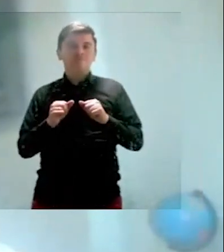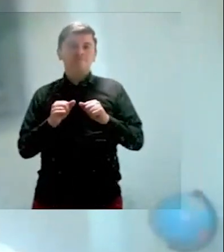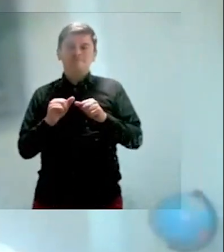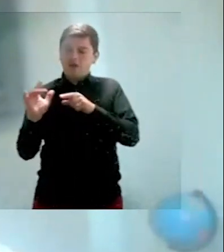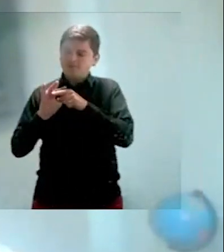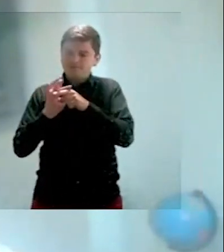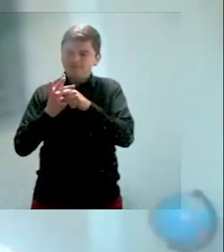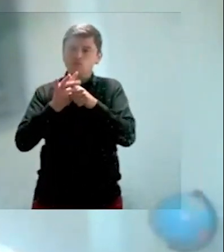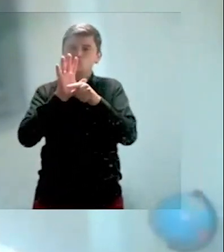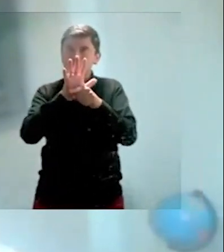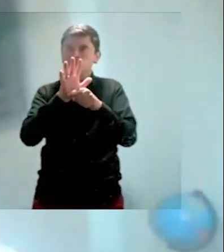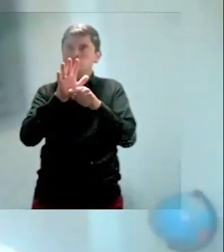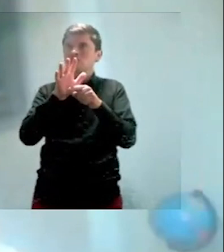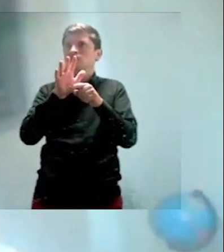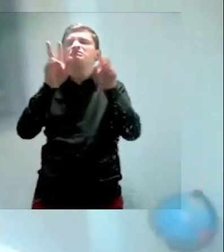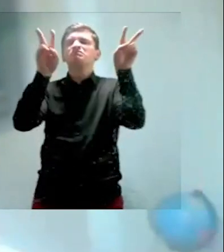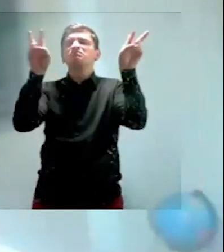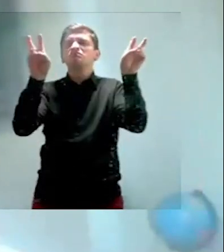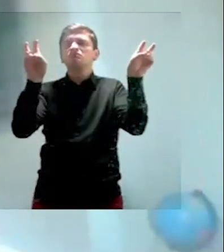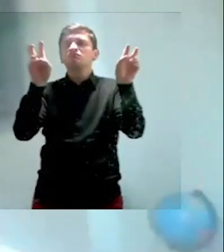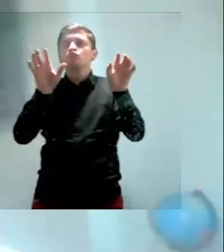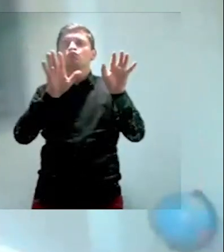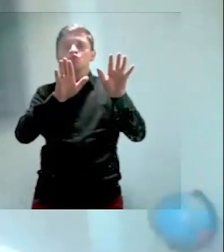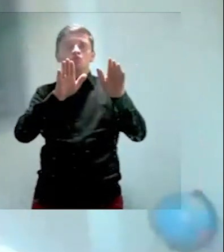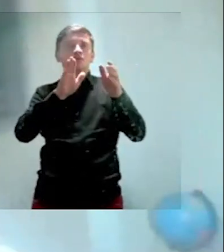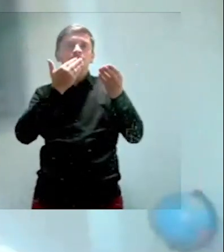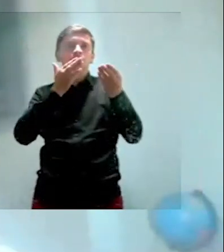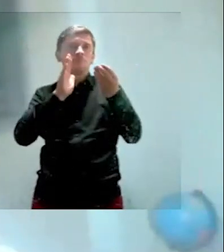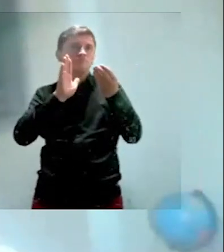más graves cuando la situación permanece en